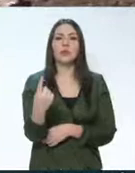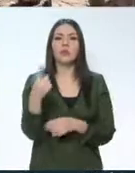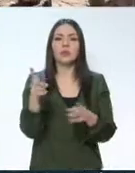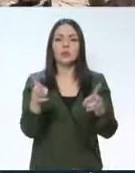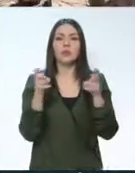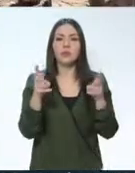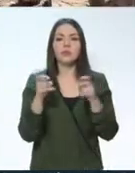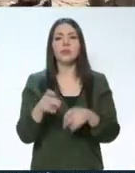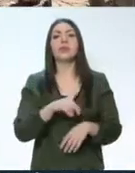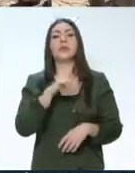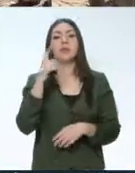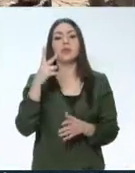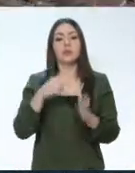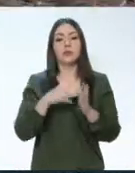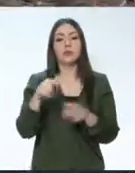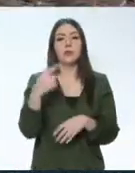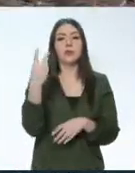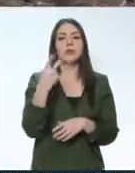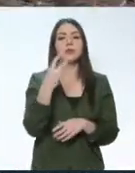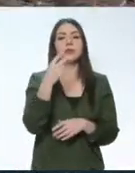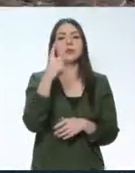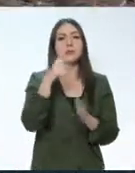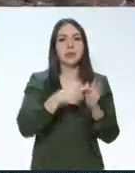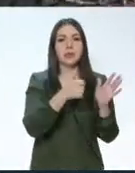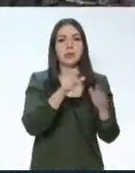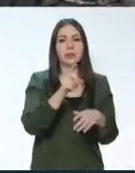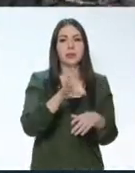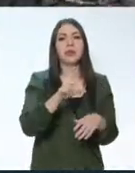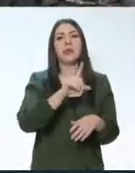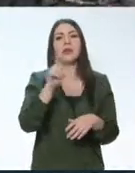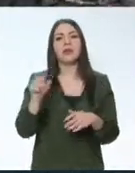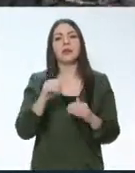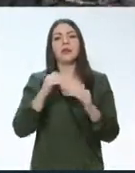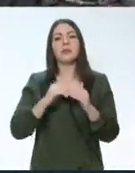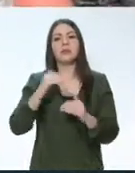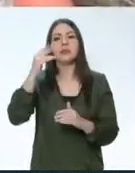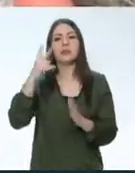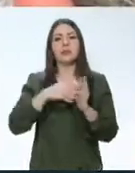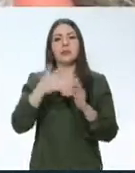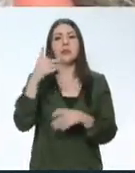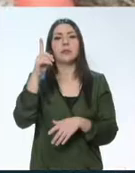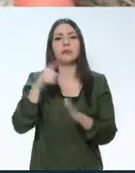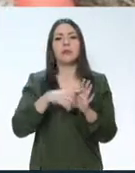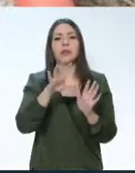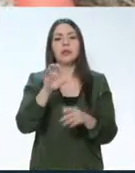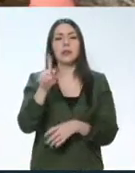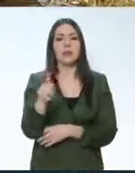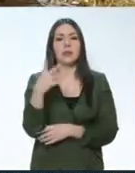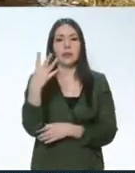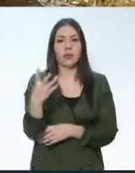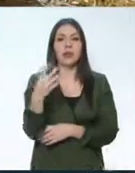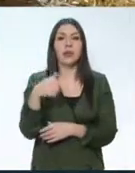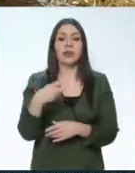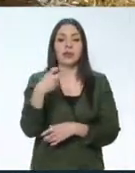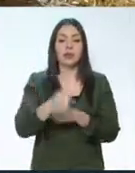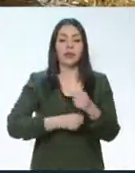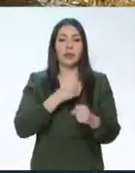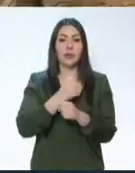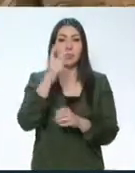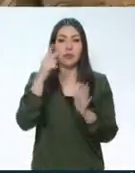crecieron a 1.635 y en 2015 se llegó a más de 5.574. Y en 2018 ya había